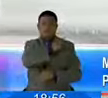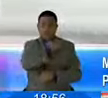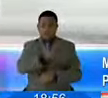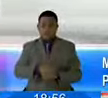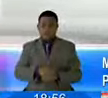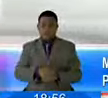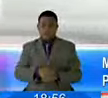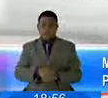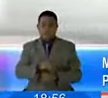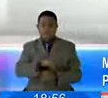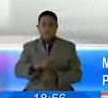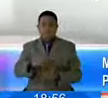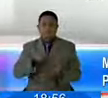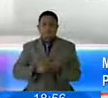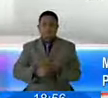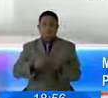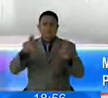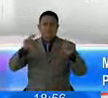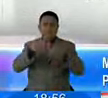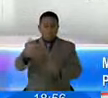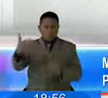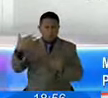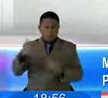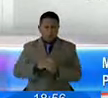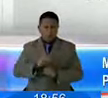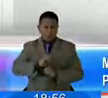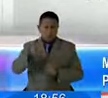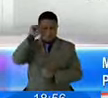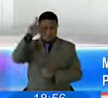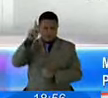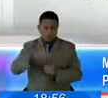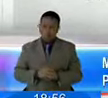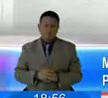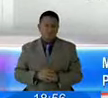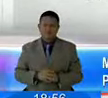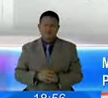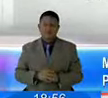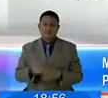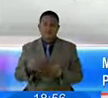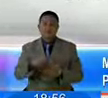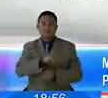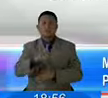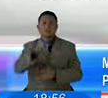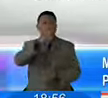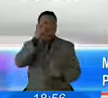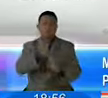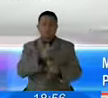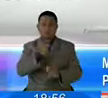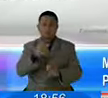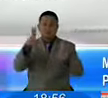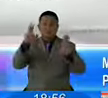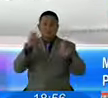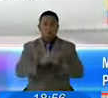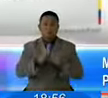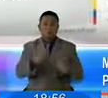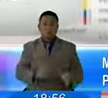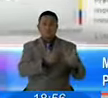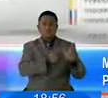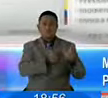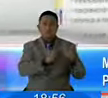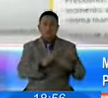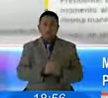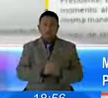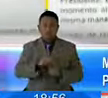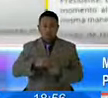para analizar escenarios a nivel político o pronunciarse al respecto. Estas reuniones tratan exclusivamente temas de carácter militar y deben